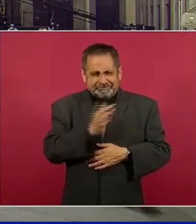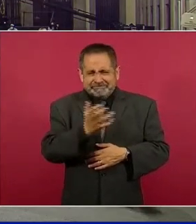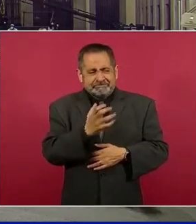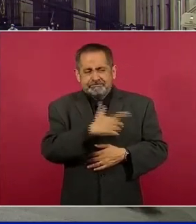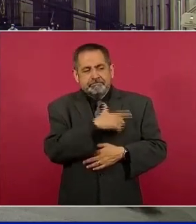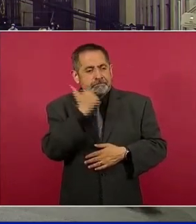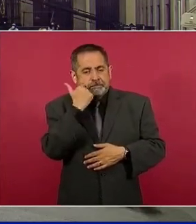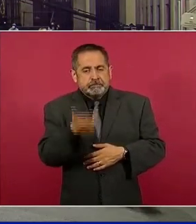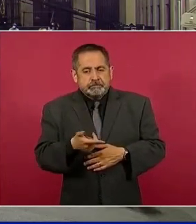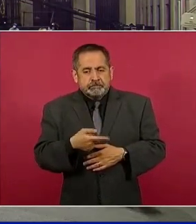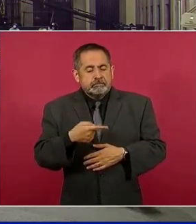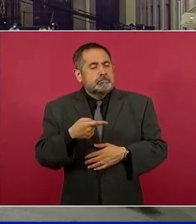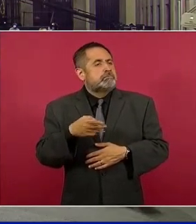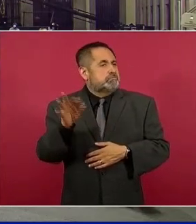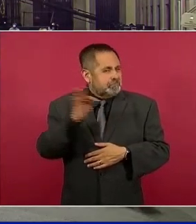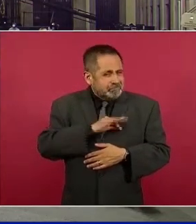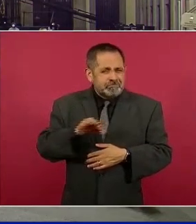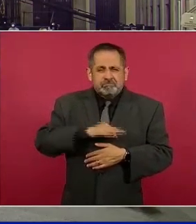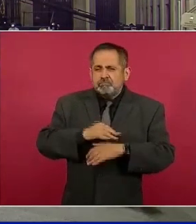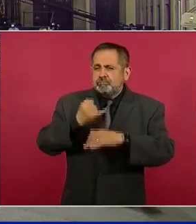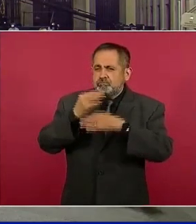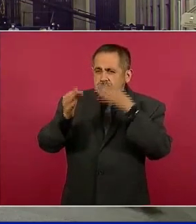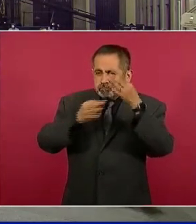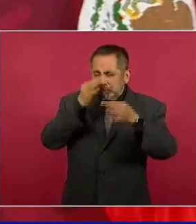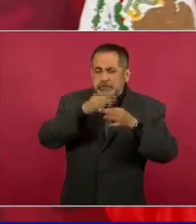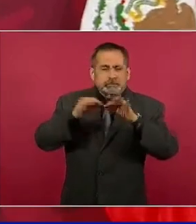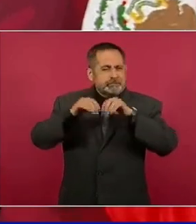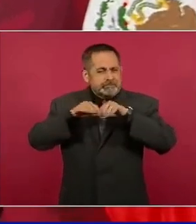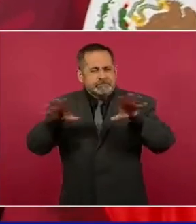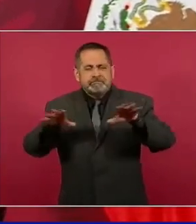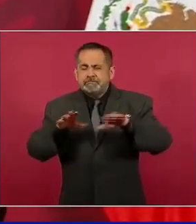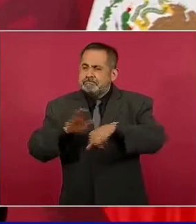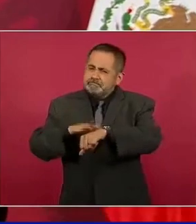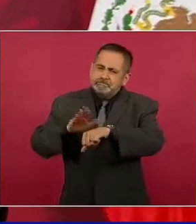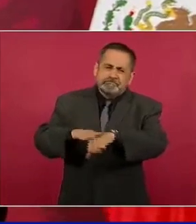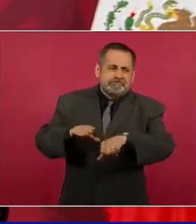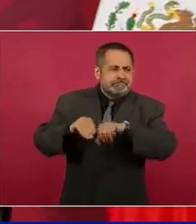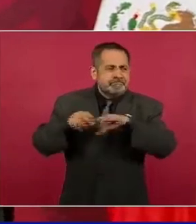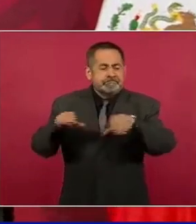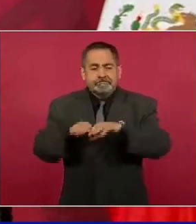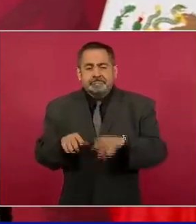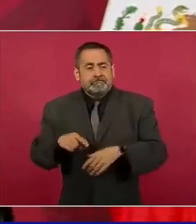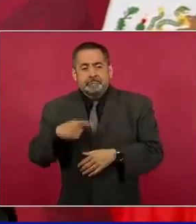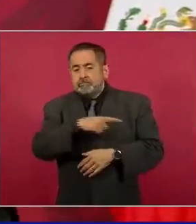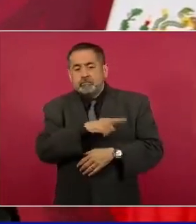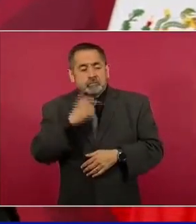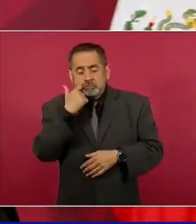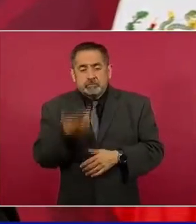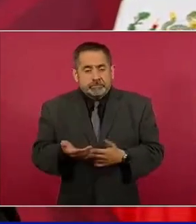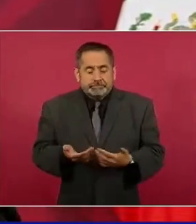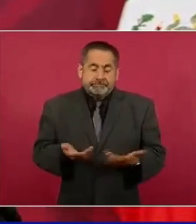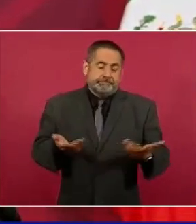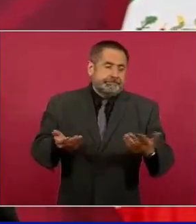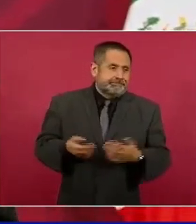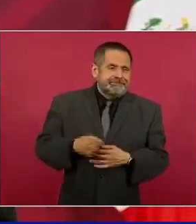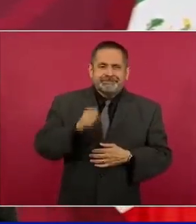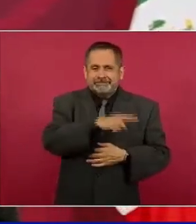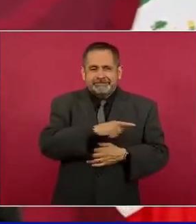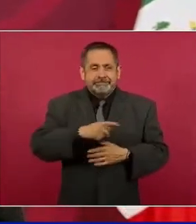de difundir más, de promover más. Los mismos dirigentes de los partidos